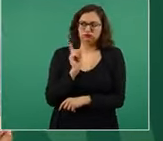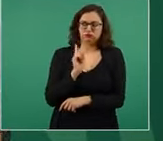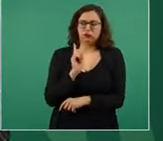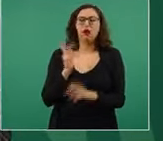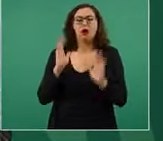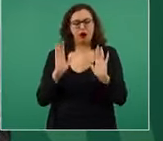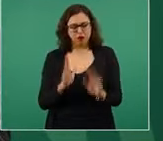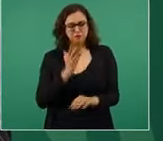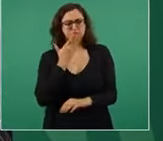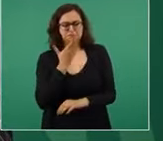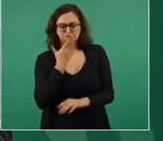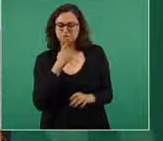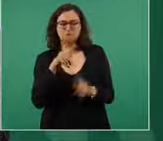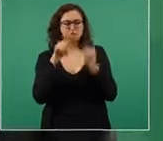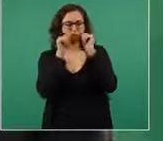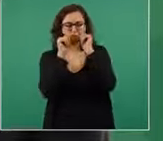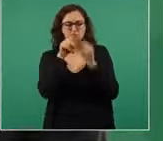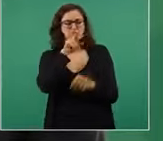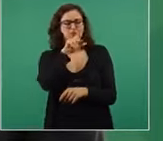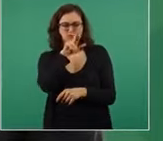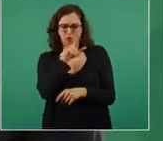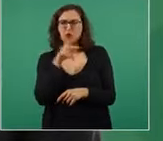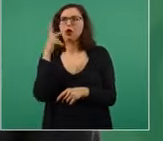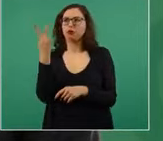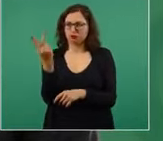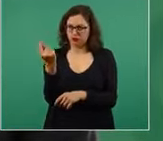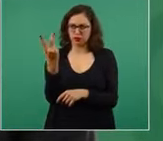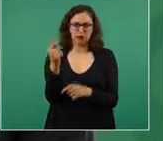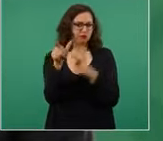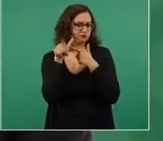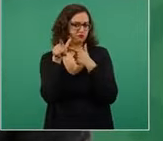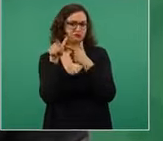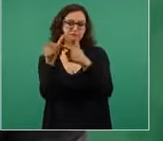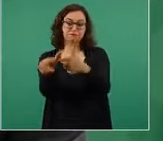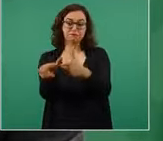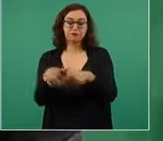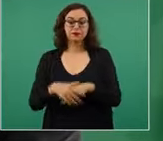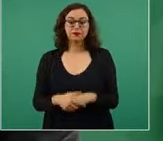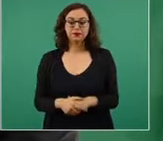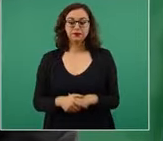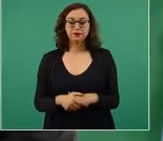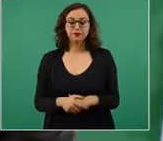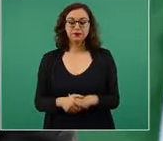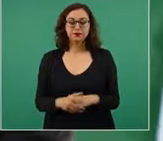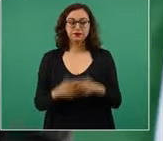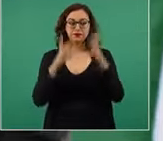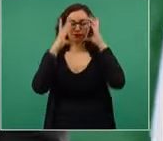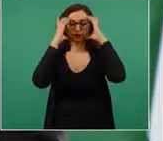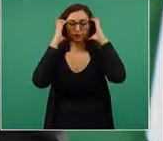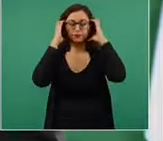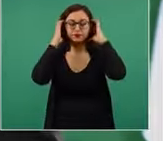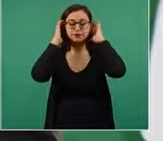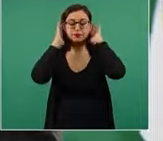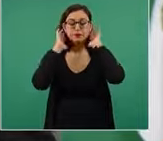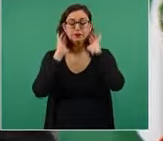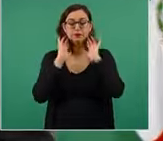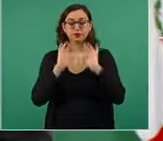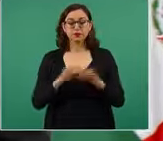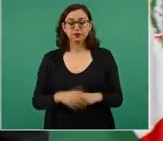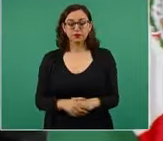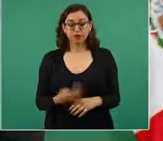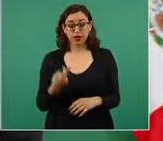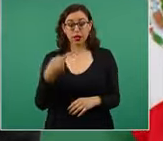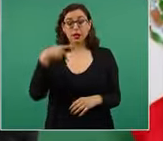sistema de educación a distancia. Pero el reencuentro